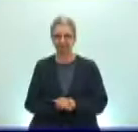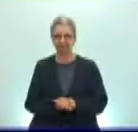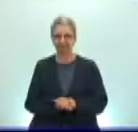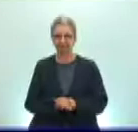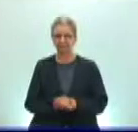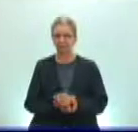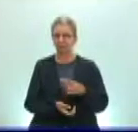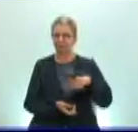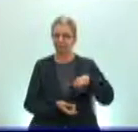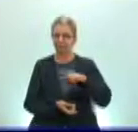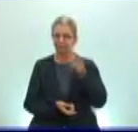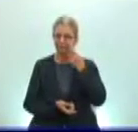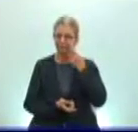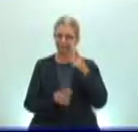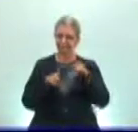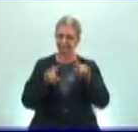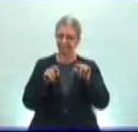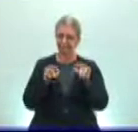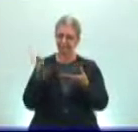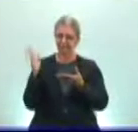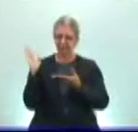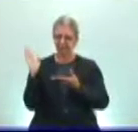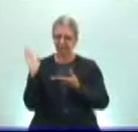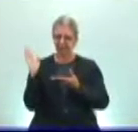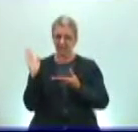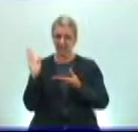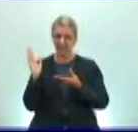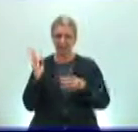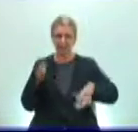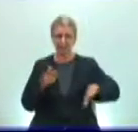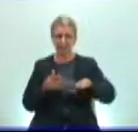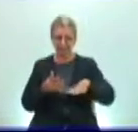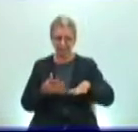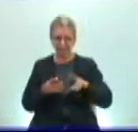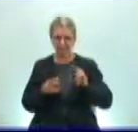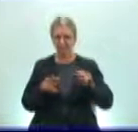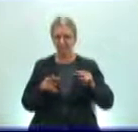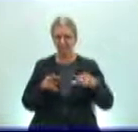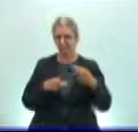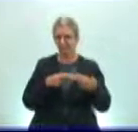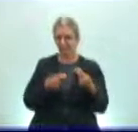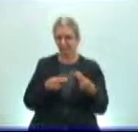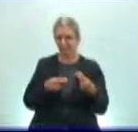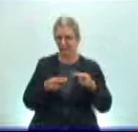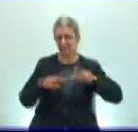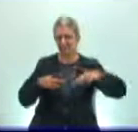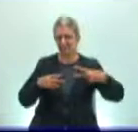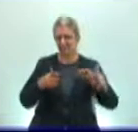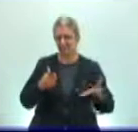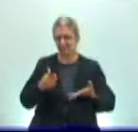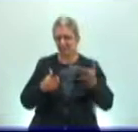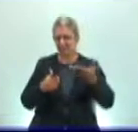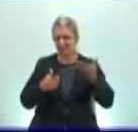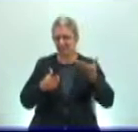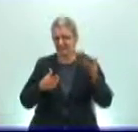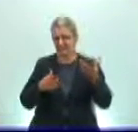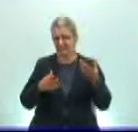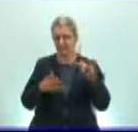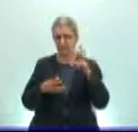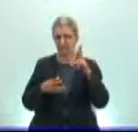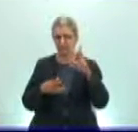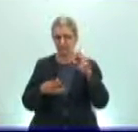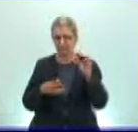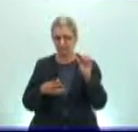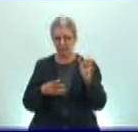Como ustedes pueden observar en pantalla, las condiciones en que se realiza la reconstrucción de la URSS, bueno, precisamente la amenaza nuclear